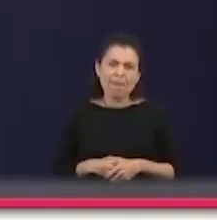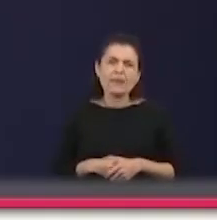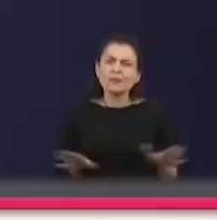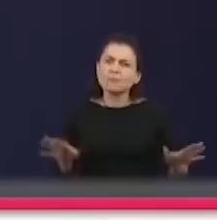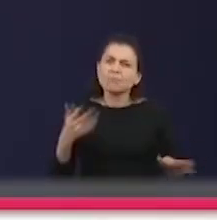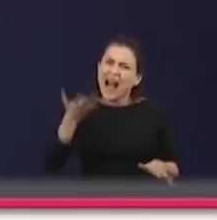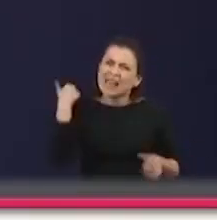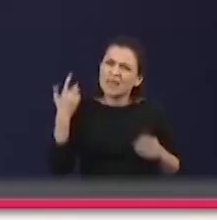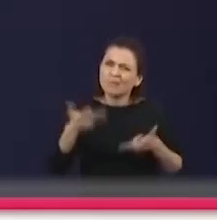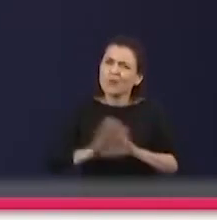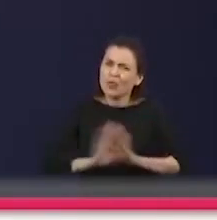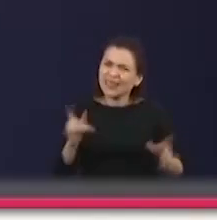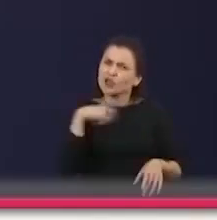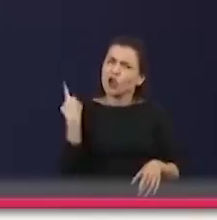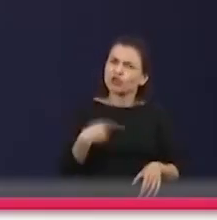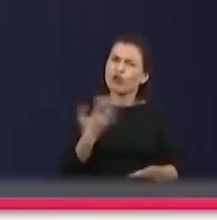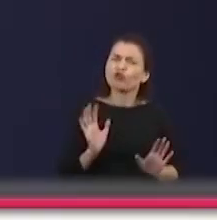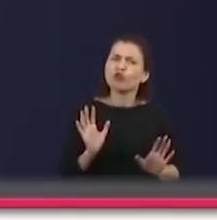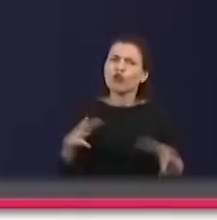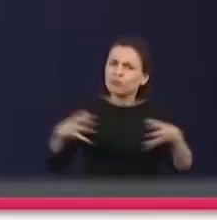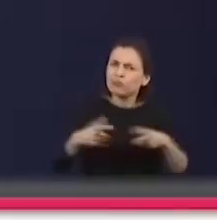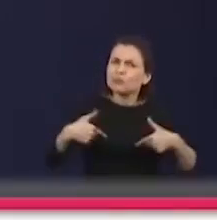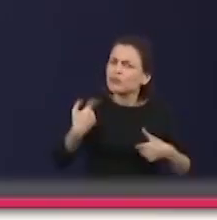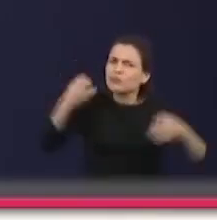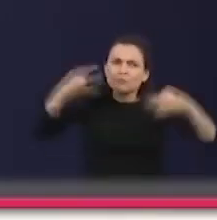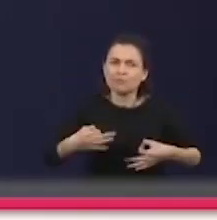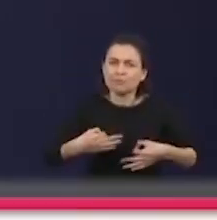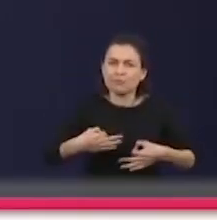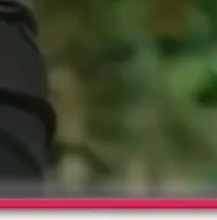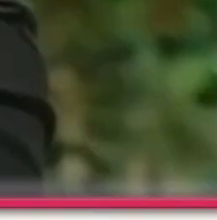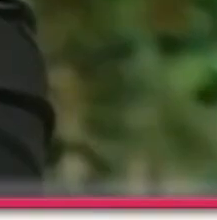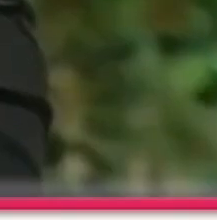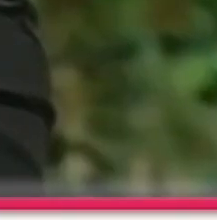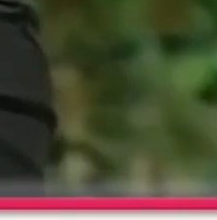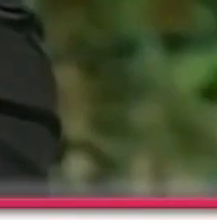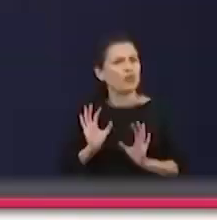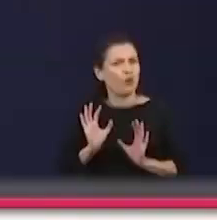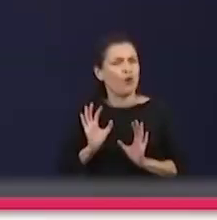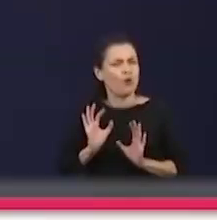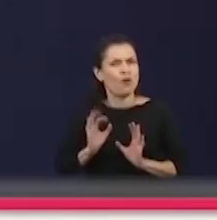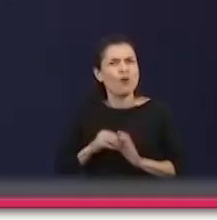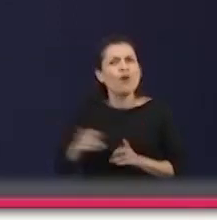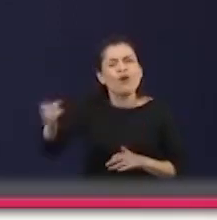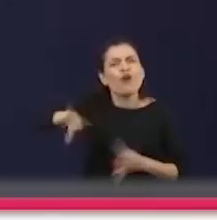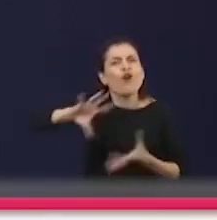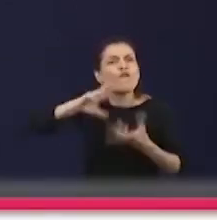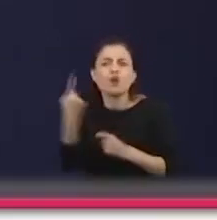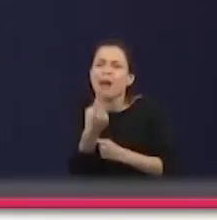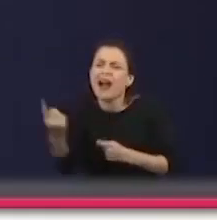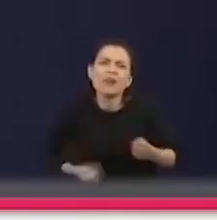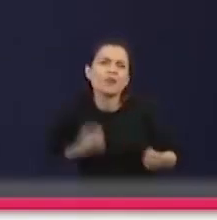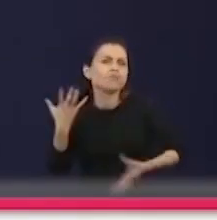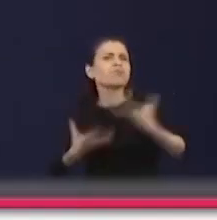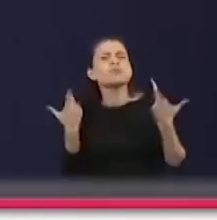Nosotros, lo dije ayer, nosotros somos súper respetuosos de la expresión que tengan